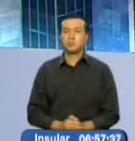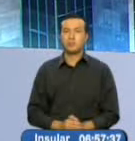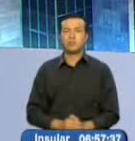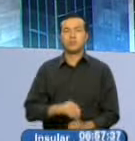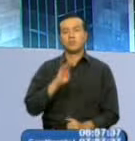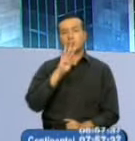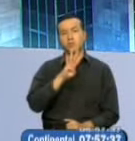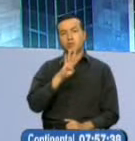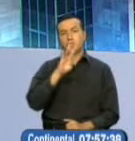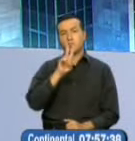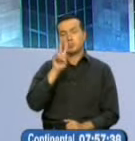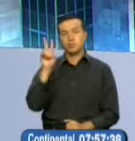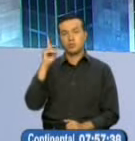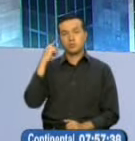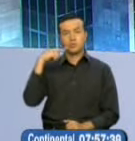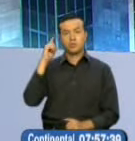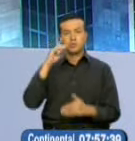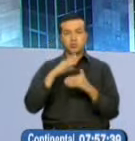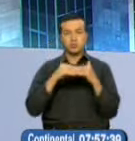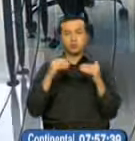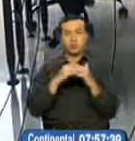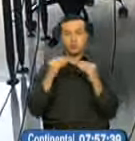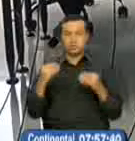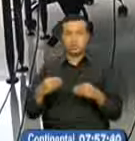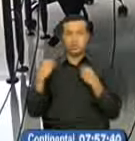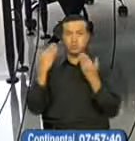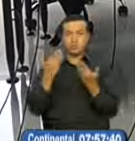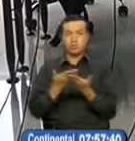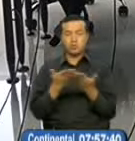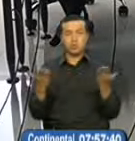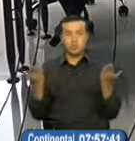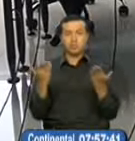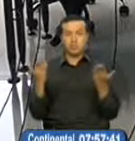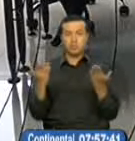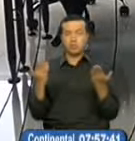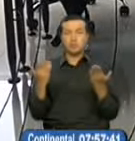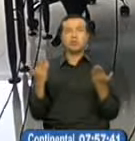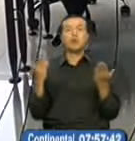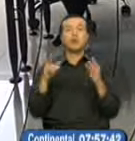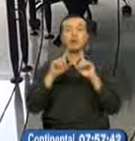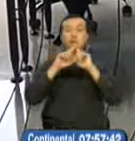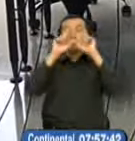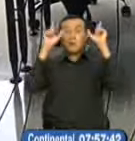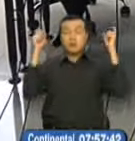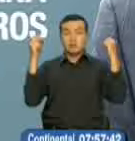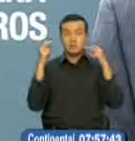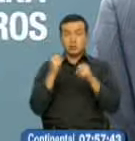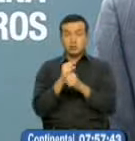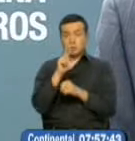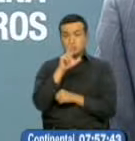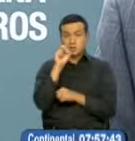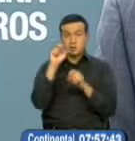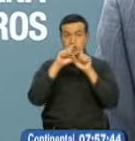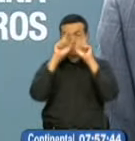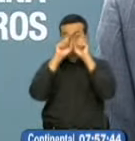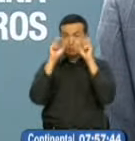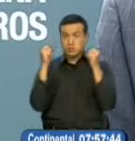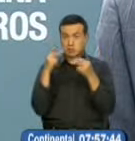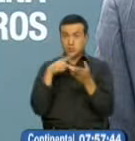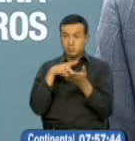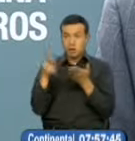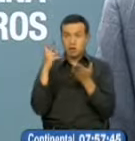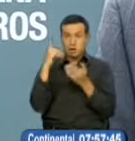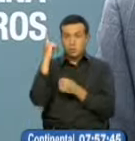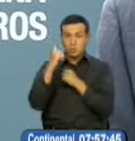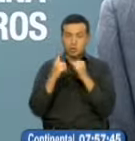Más de 422 millones de dólares fueron entregados como parte de las indemnizaciones que las 30 compañías de seguros cubrieron al cumplirse un